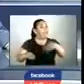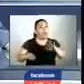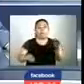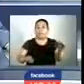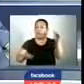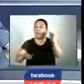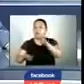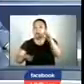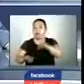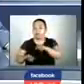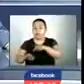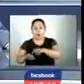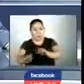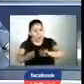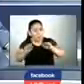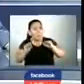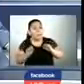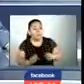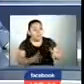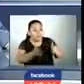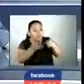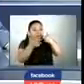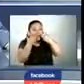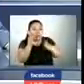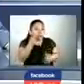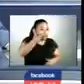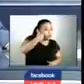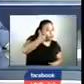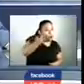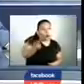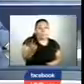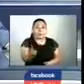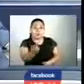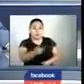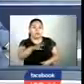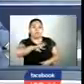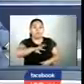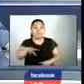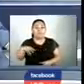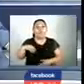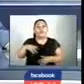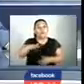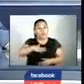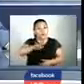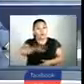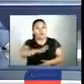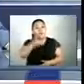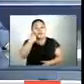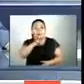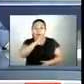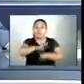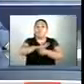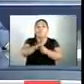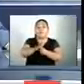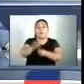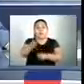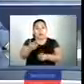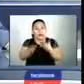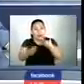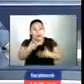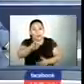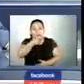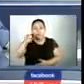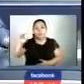Algunos de los canes son capaces de detectar a personas asintomáticas de COVID-19. El periodista Ernesto Cordejo